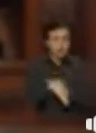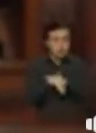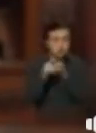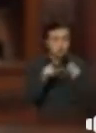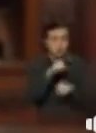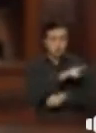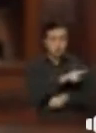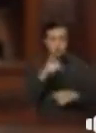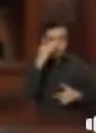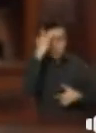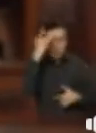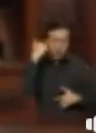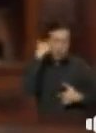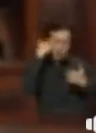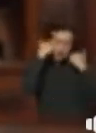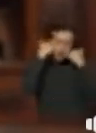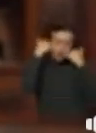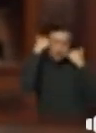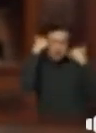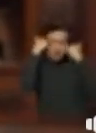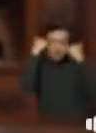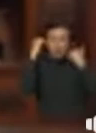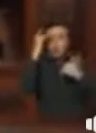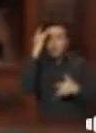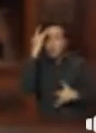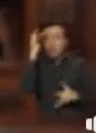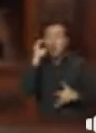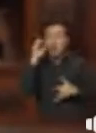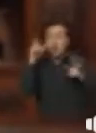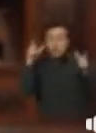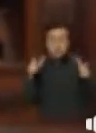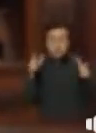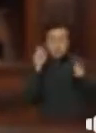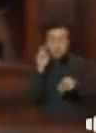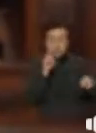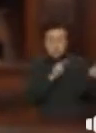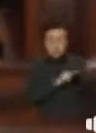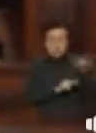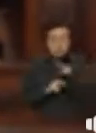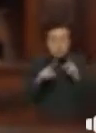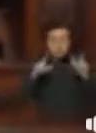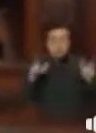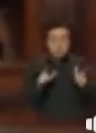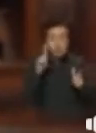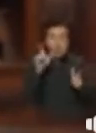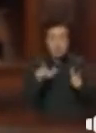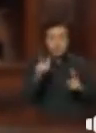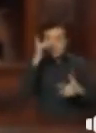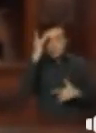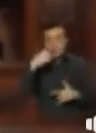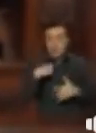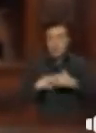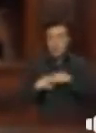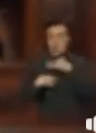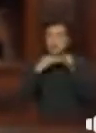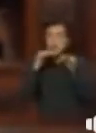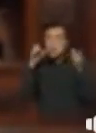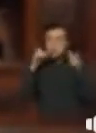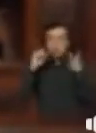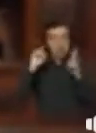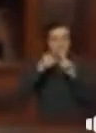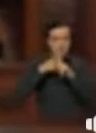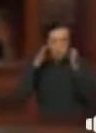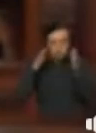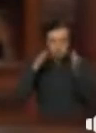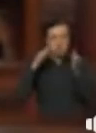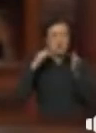personas con síntomas o para las que se encuentran dentro del círculo epidemiológico de un caso positivo. Tendrán prioridad los